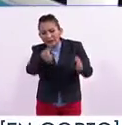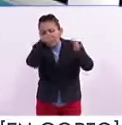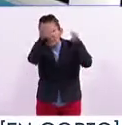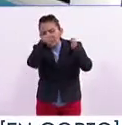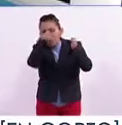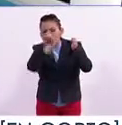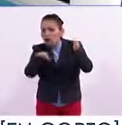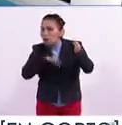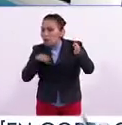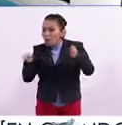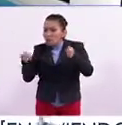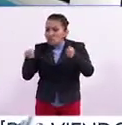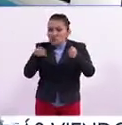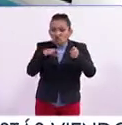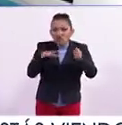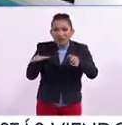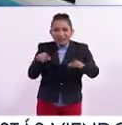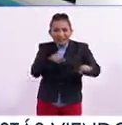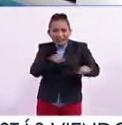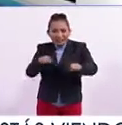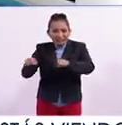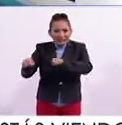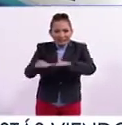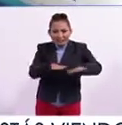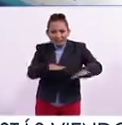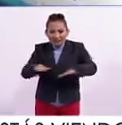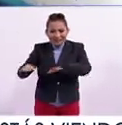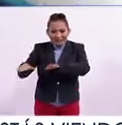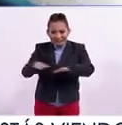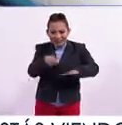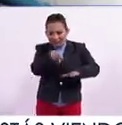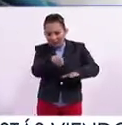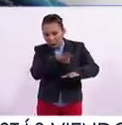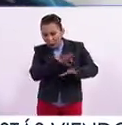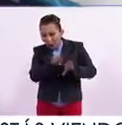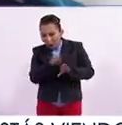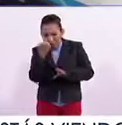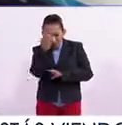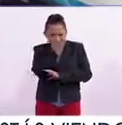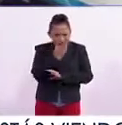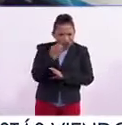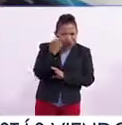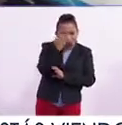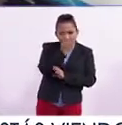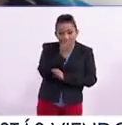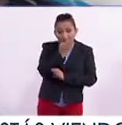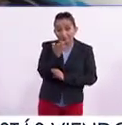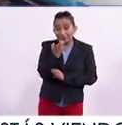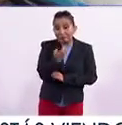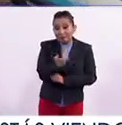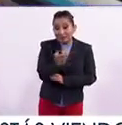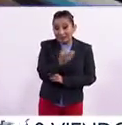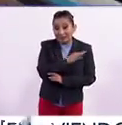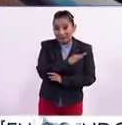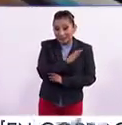sacudidas que le pone el suelo sobre el que está sentado, ¿no? Y esto se puede ahora